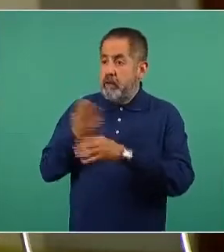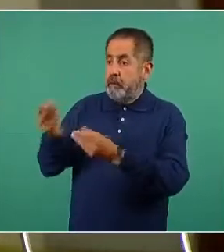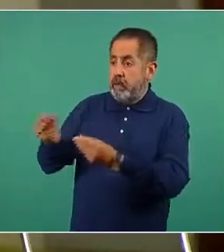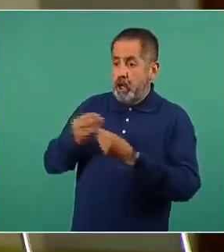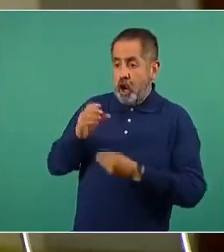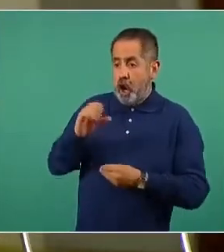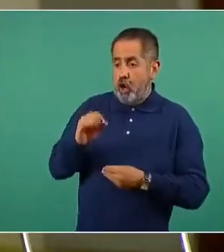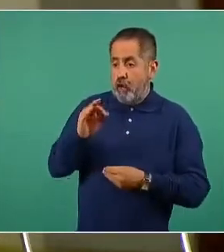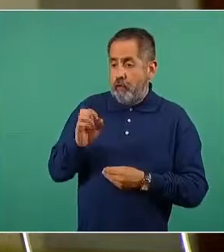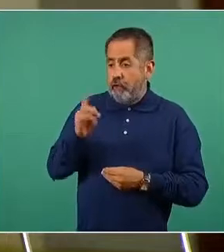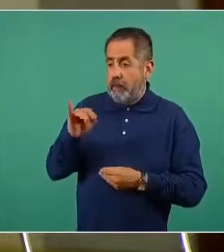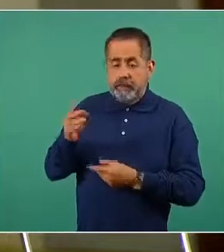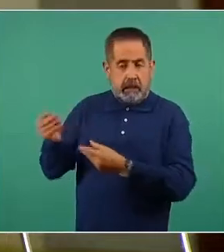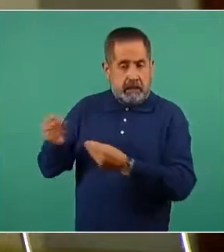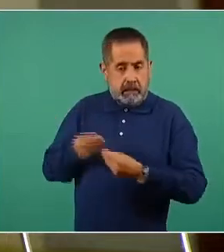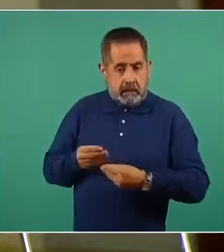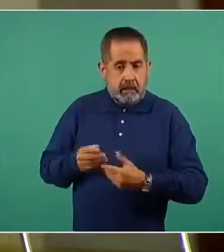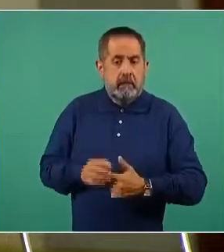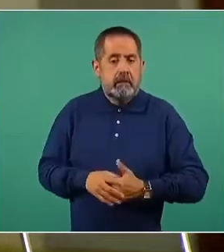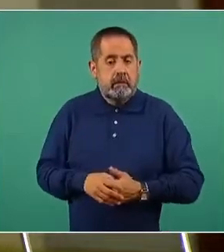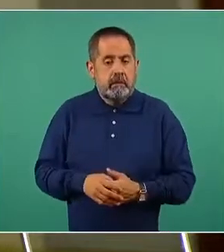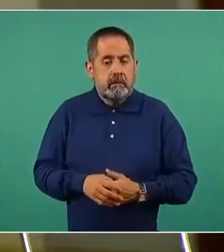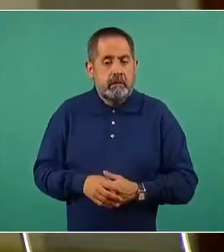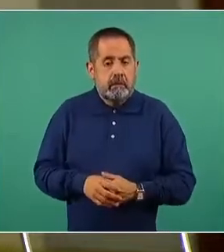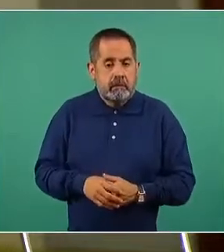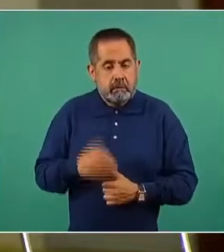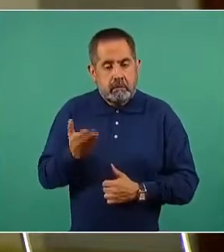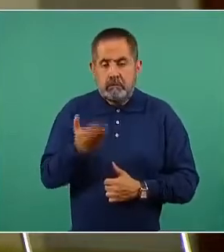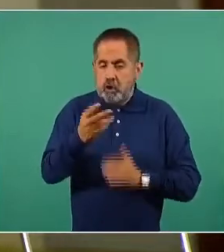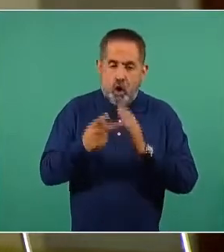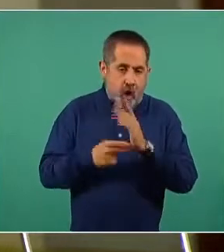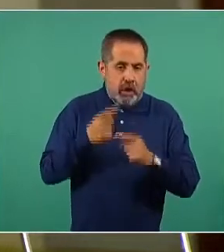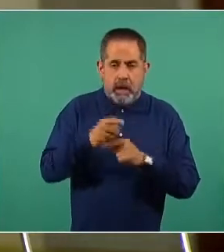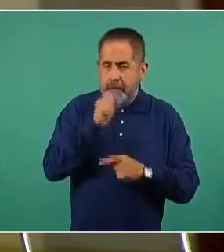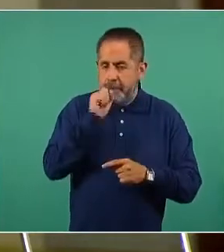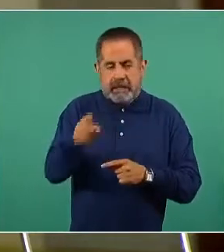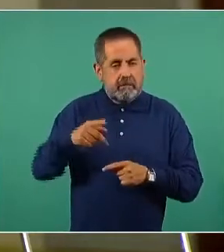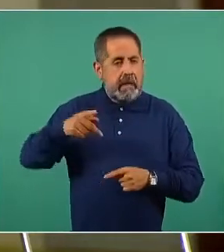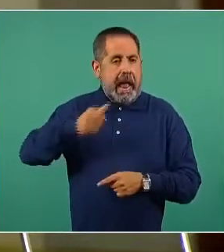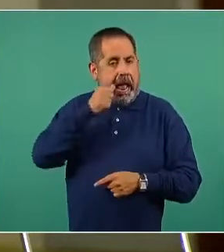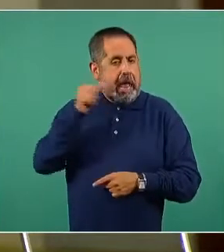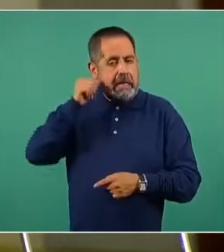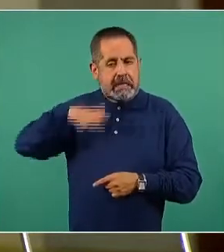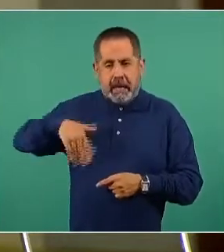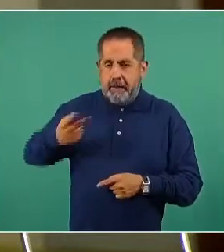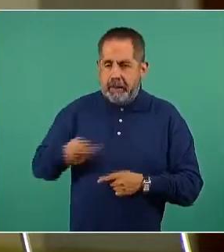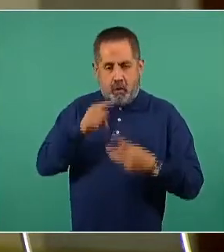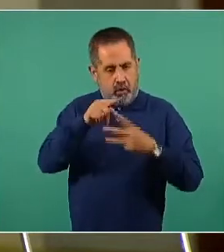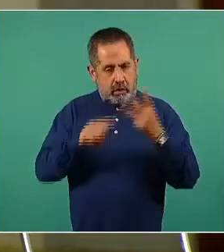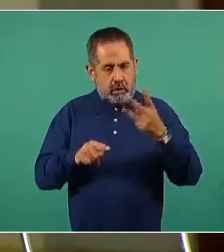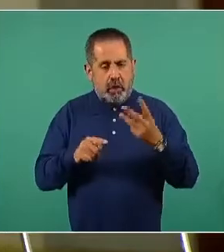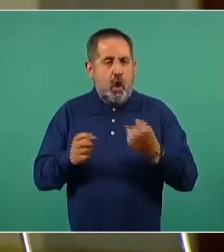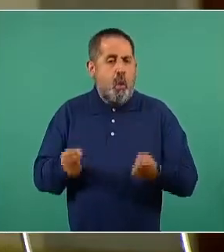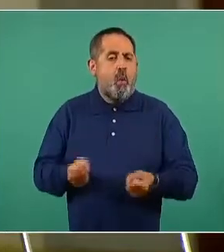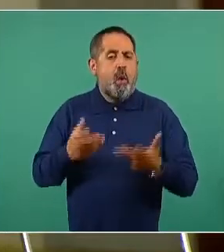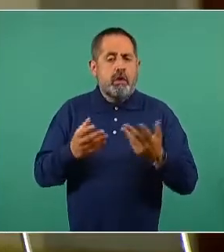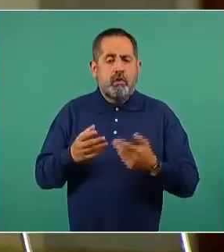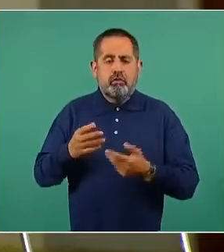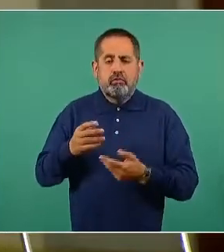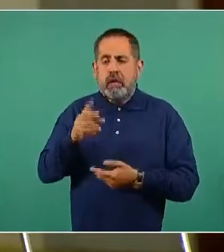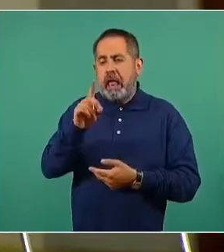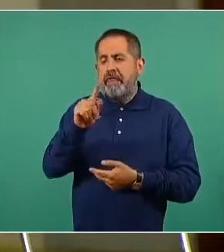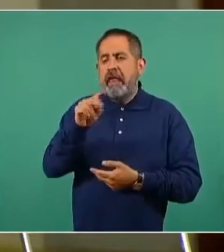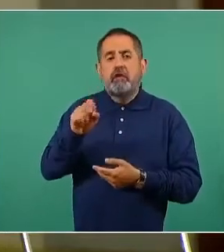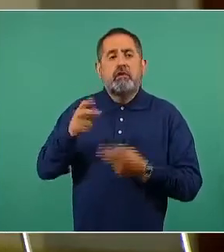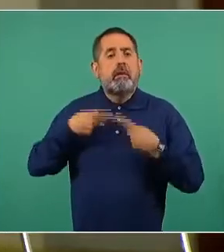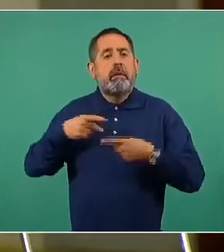a COFEPRIS y bueno, le repetiré las mismas preguntas, que son básicamente con cuántos datos de los